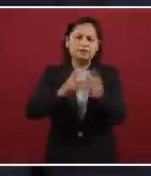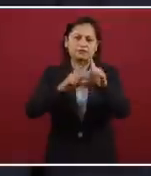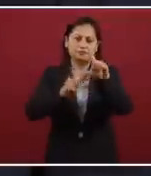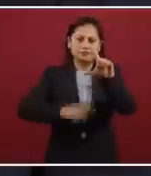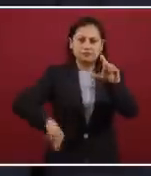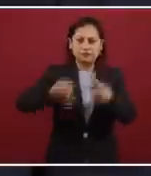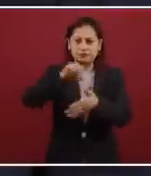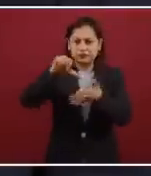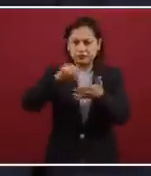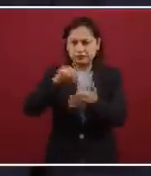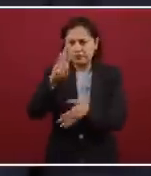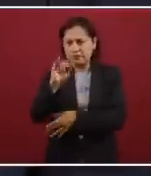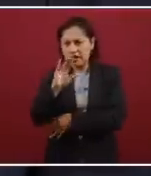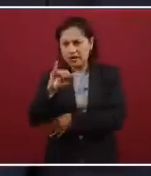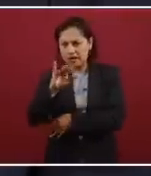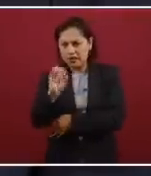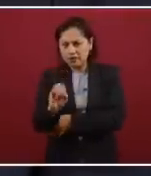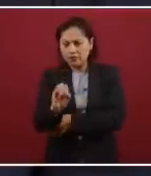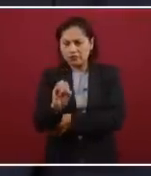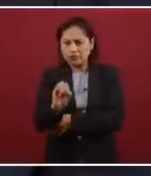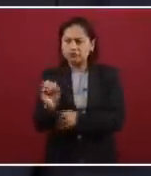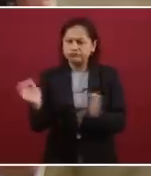Bajío,